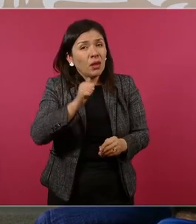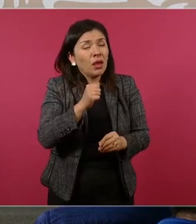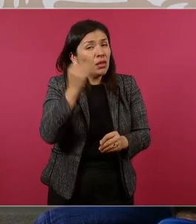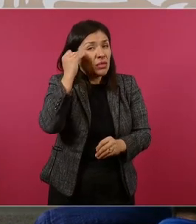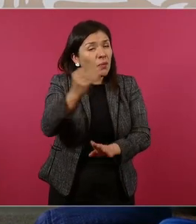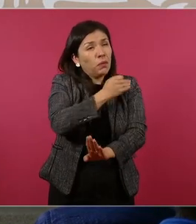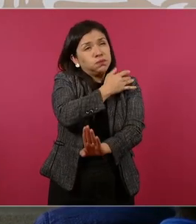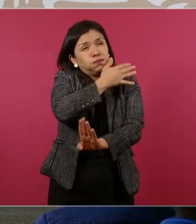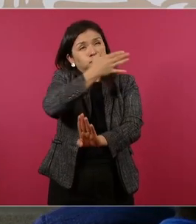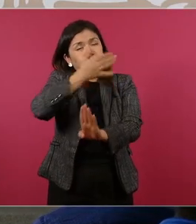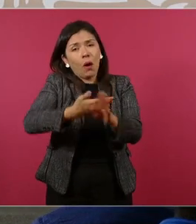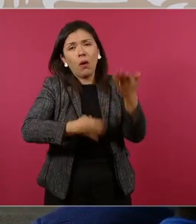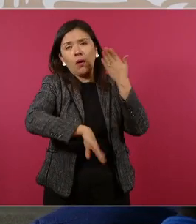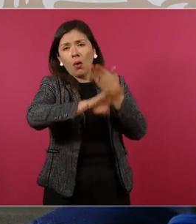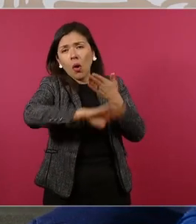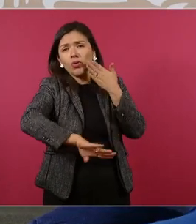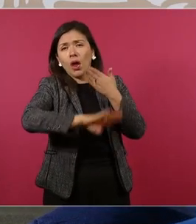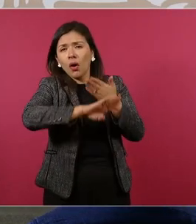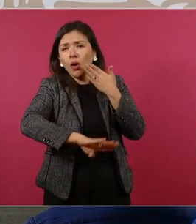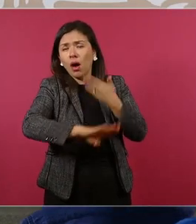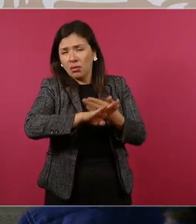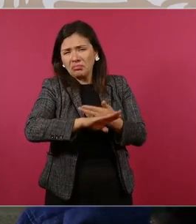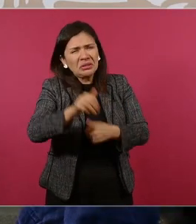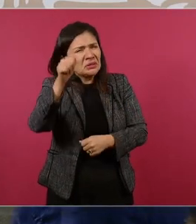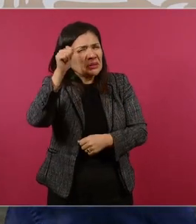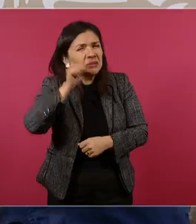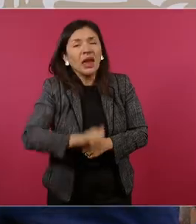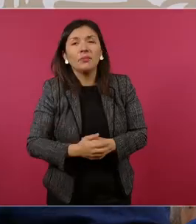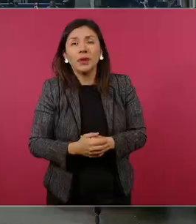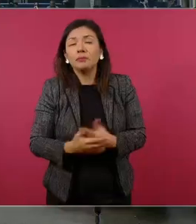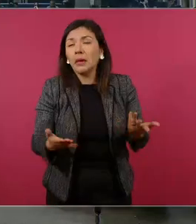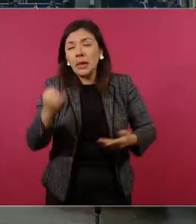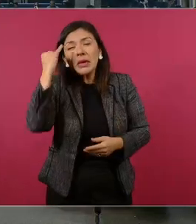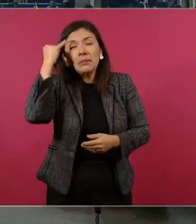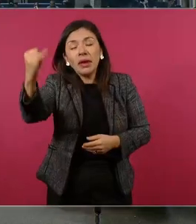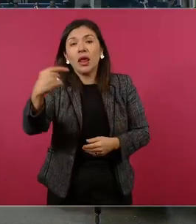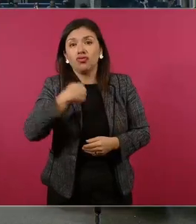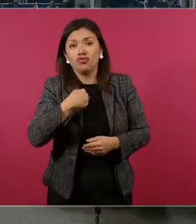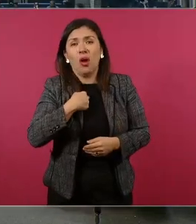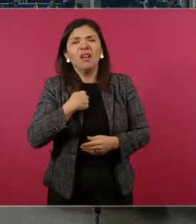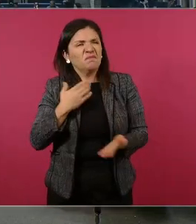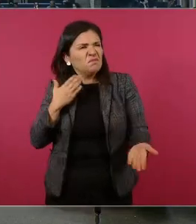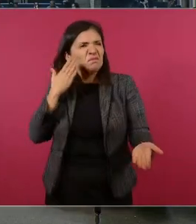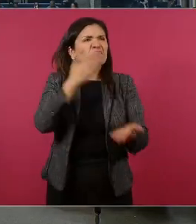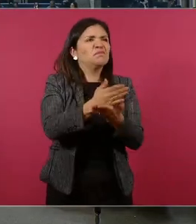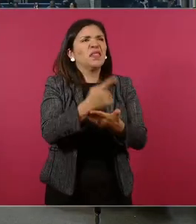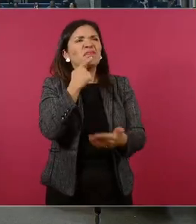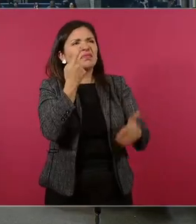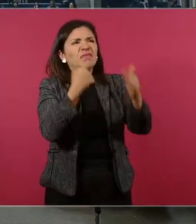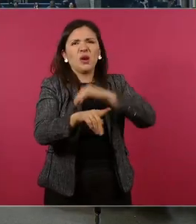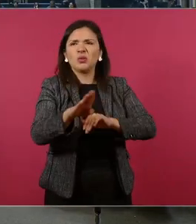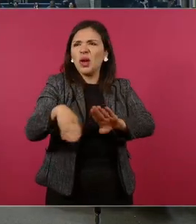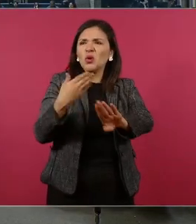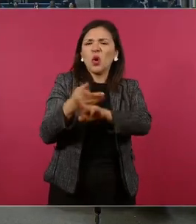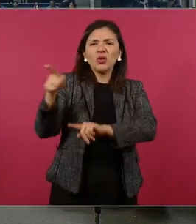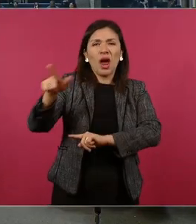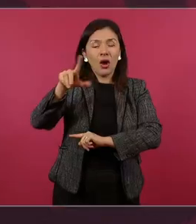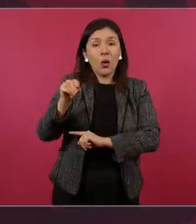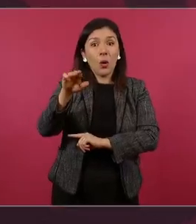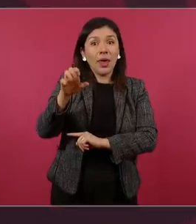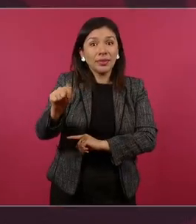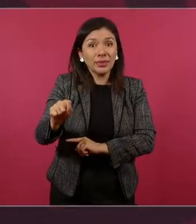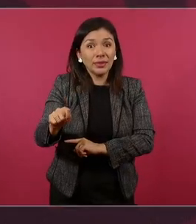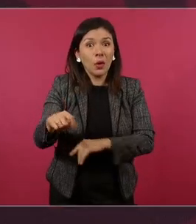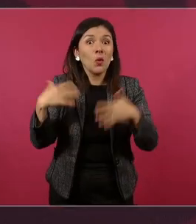imagínense que yo voy y presento una denuncia contra lor